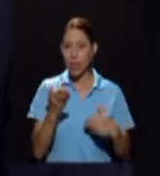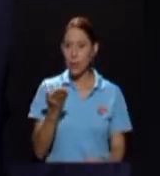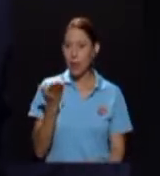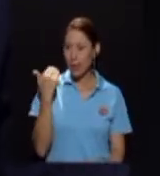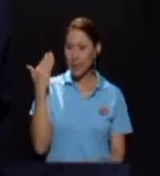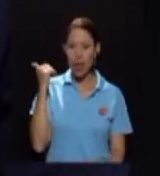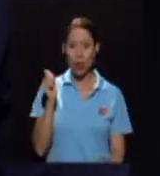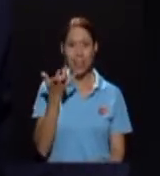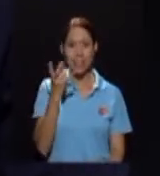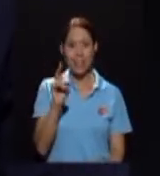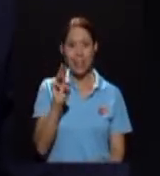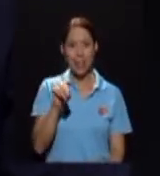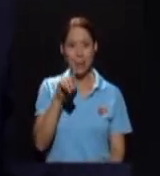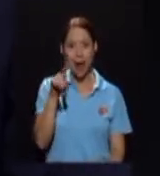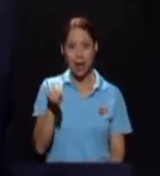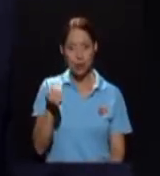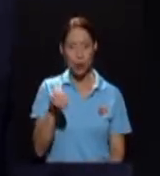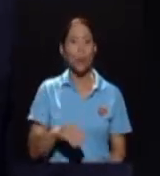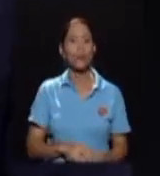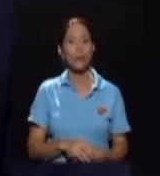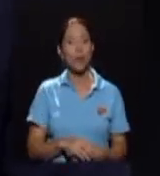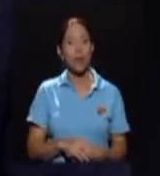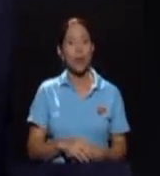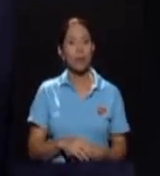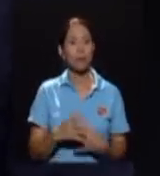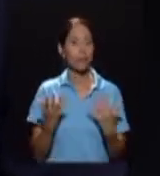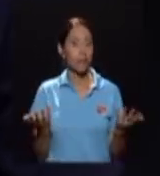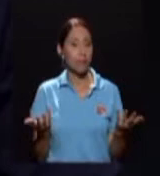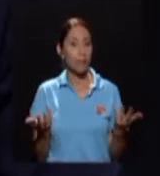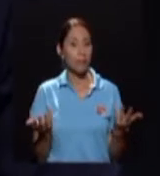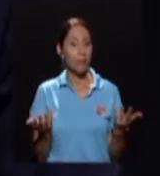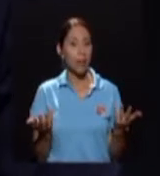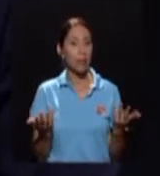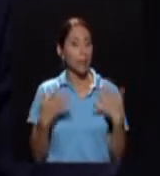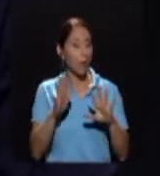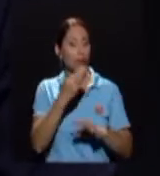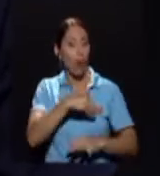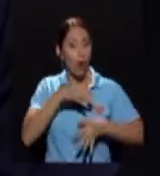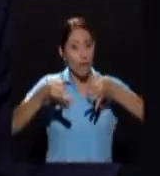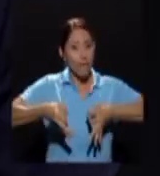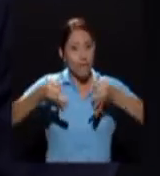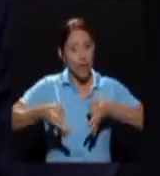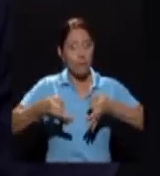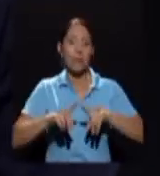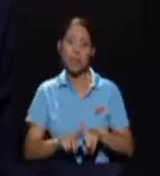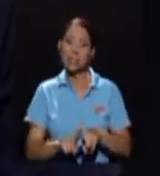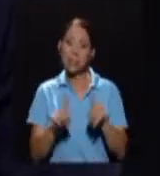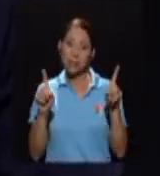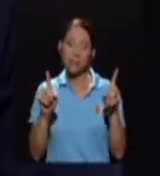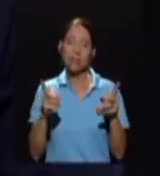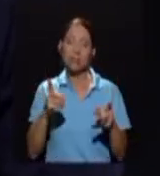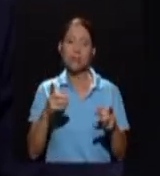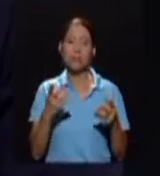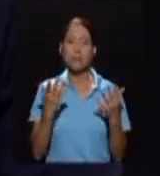el pasado 17 de marzo, de forma pues oficial. Sin embargo, habíamos